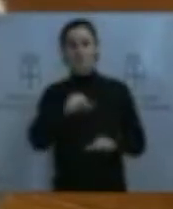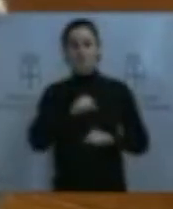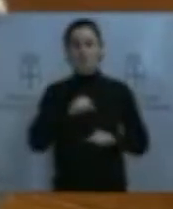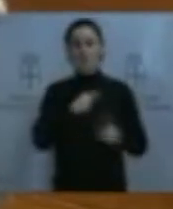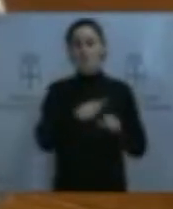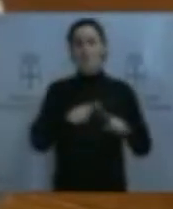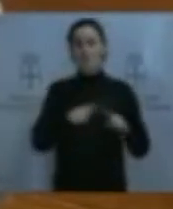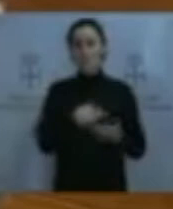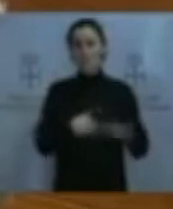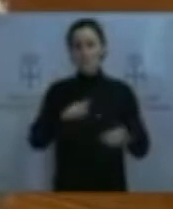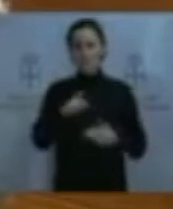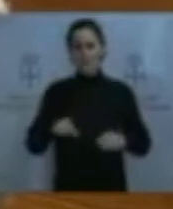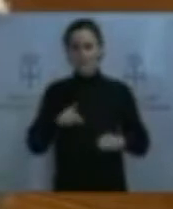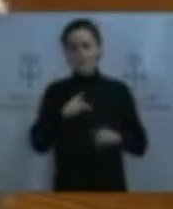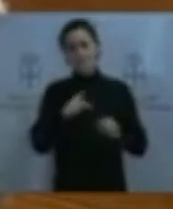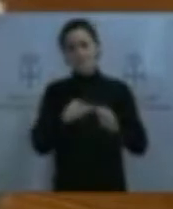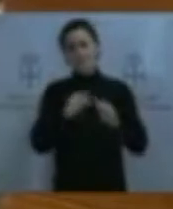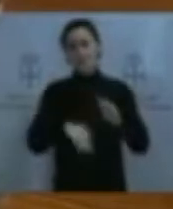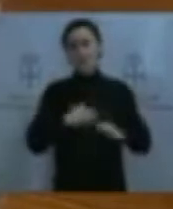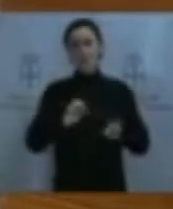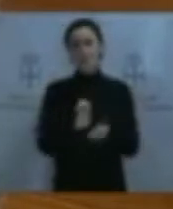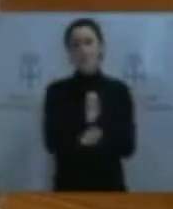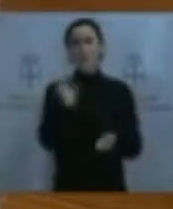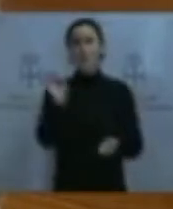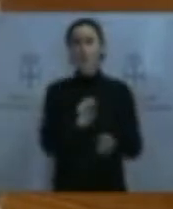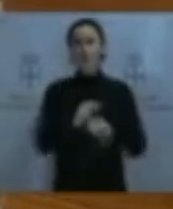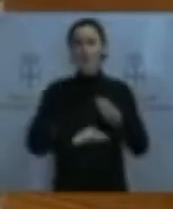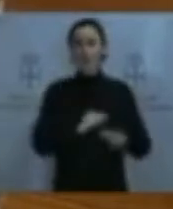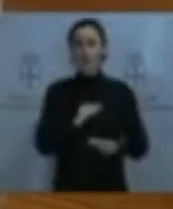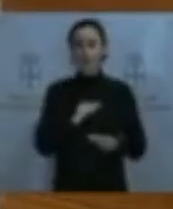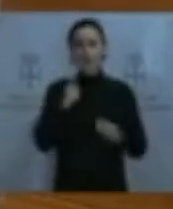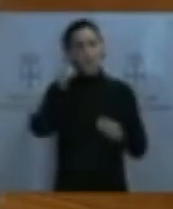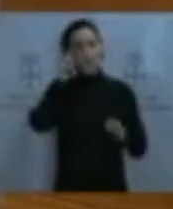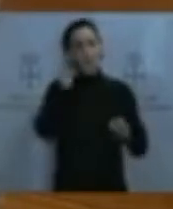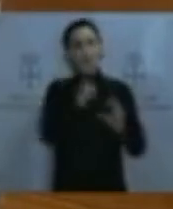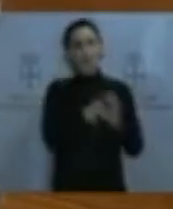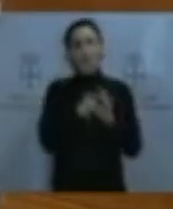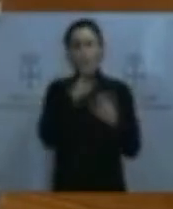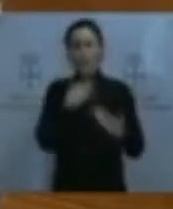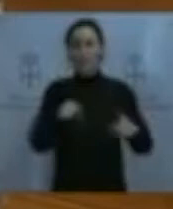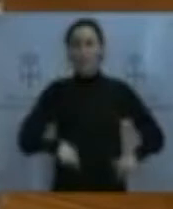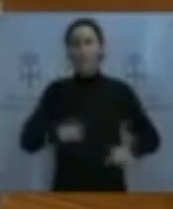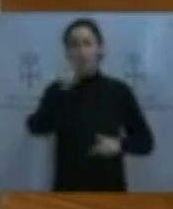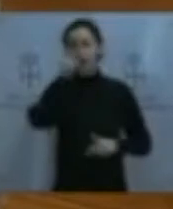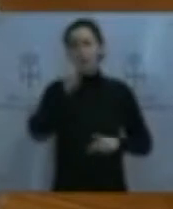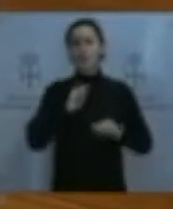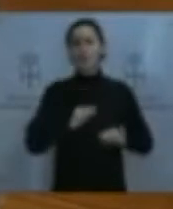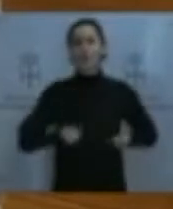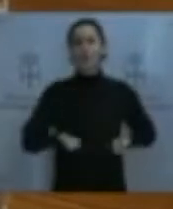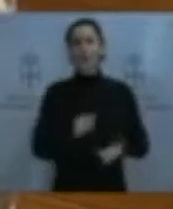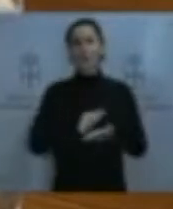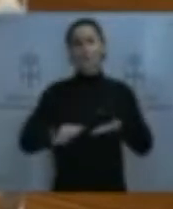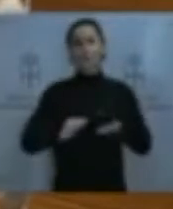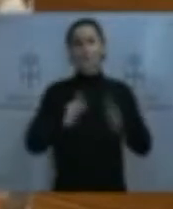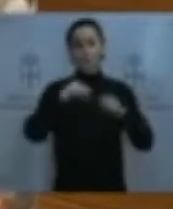euros de crédito, en lo único en lo que parecen llevar un porcentaje de ejecución razonable a esas alturas del año es en sus propios gastos estructurales,